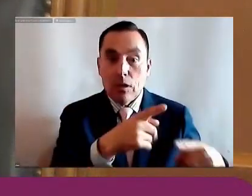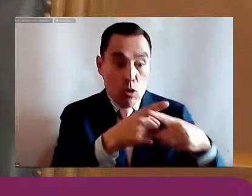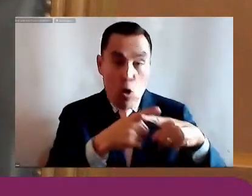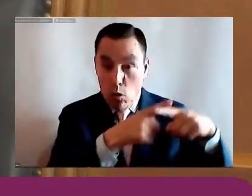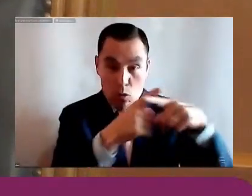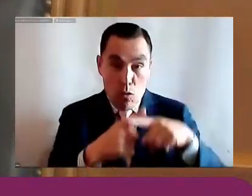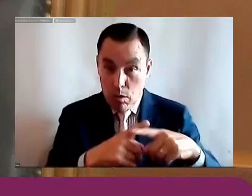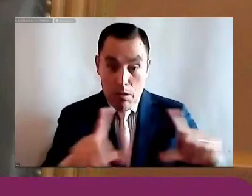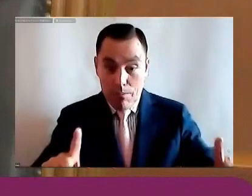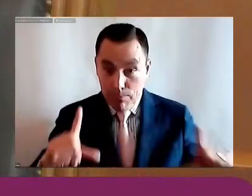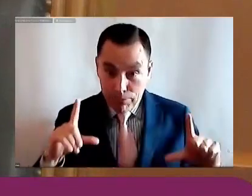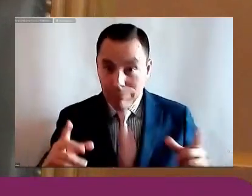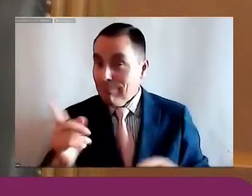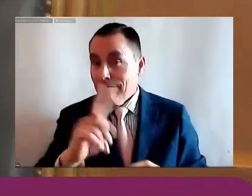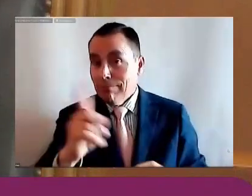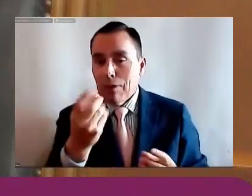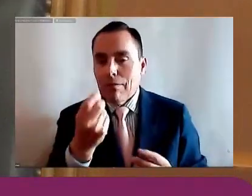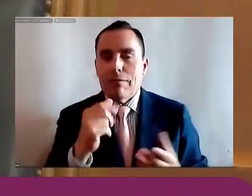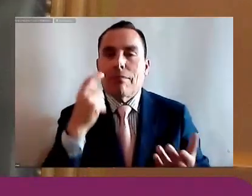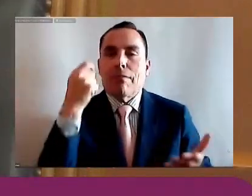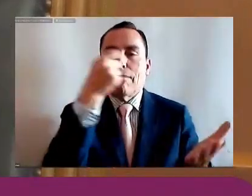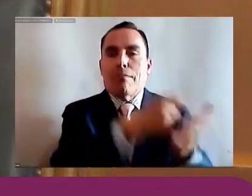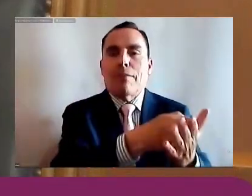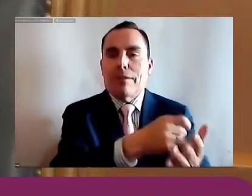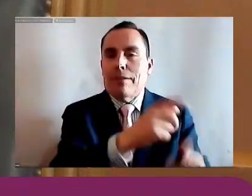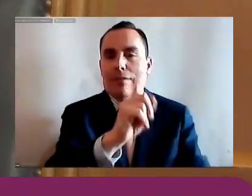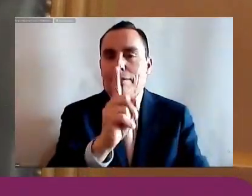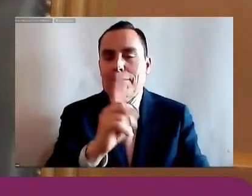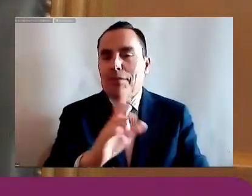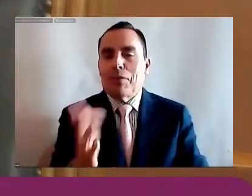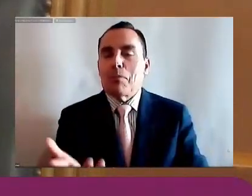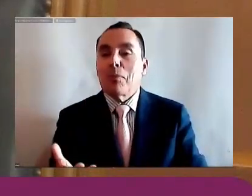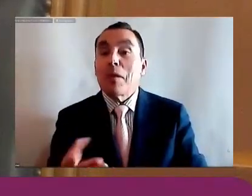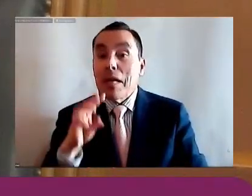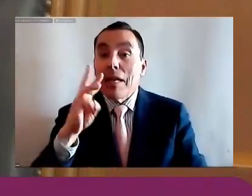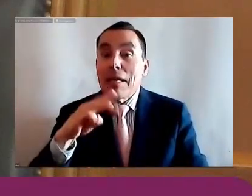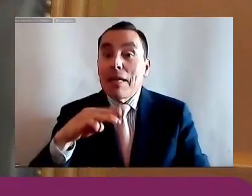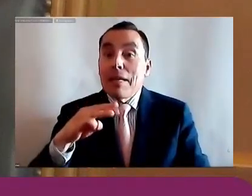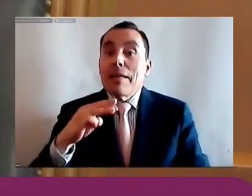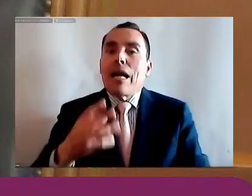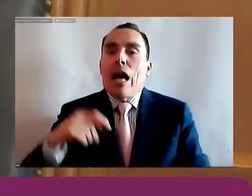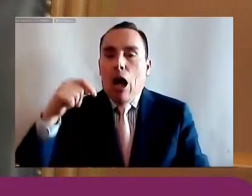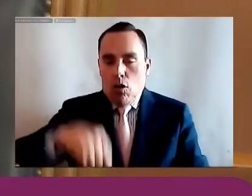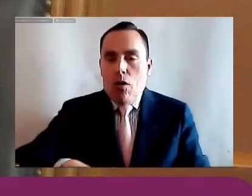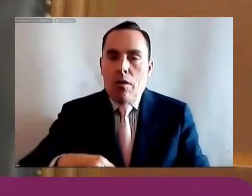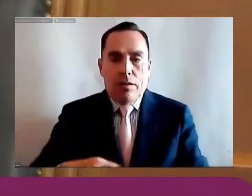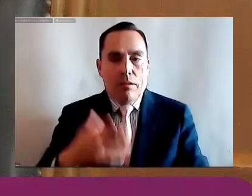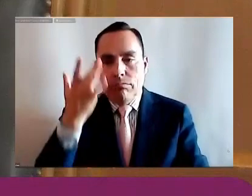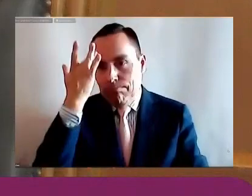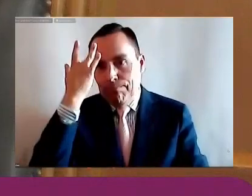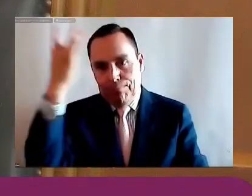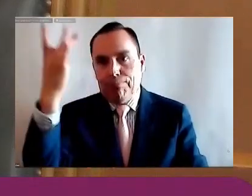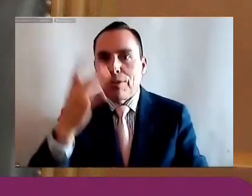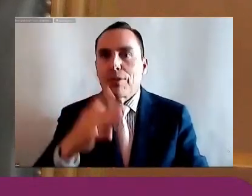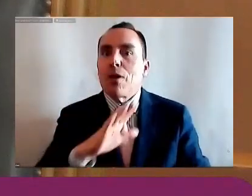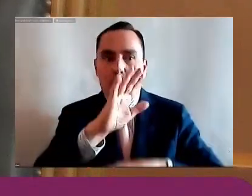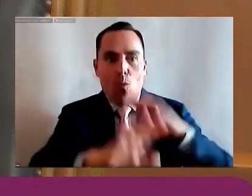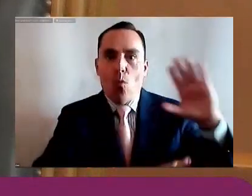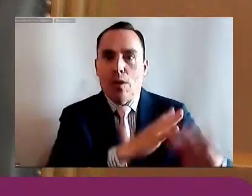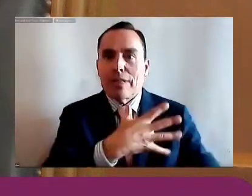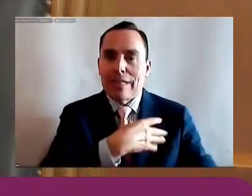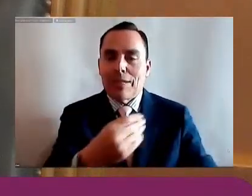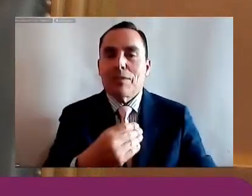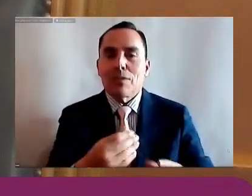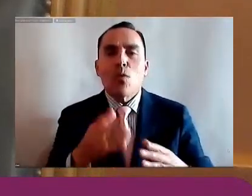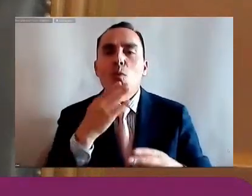mucho menos económicamente, que ahí yo creo que viene un poco algo que habíamos discutido en la reunión previa, que es como esta del